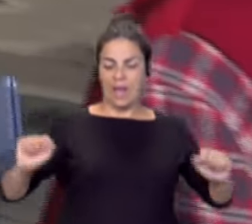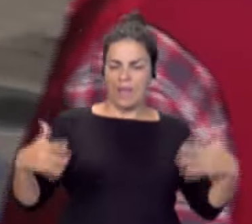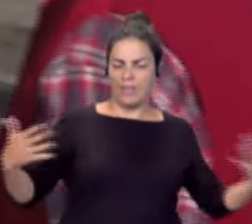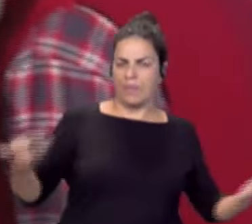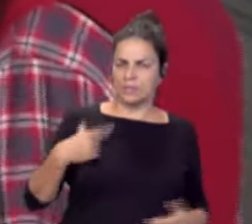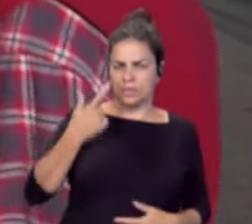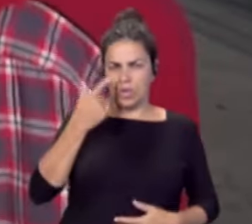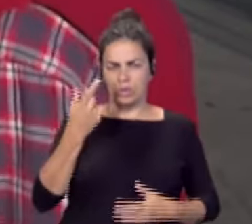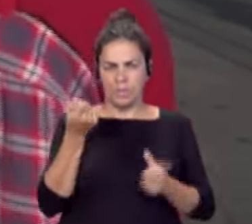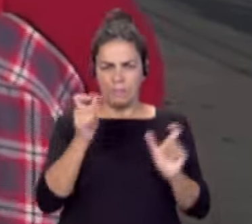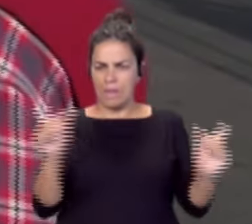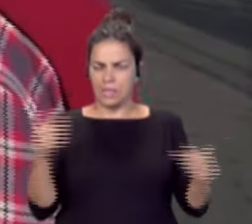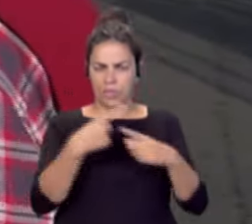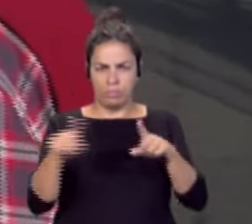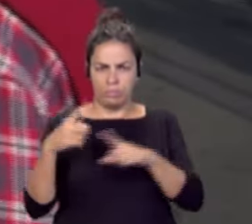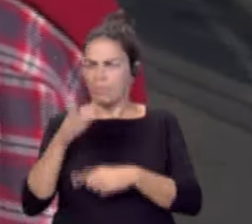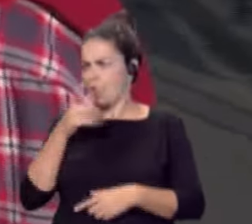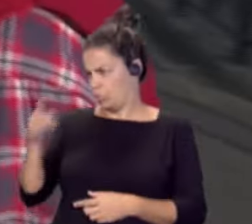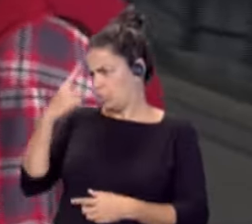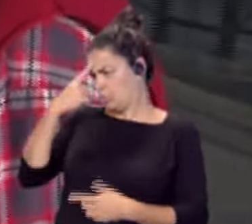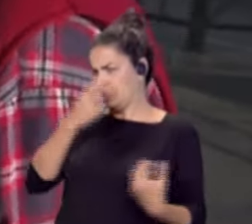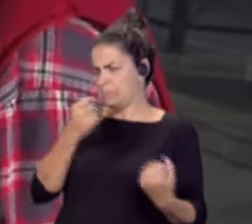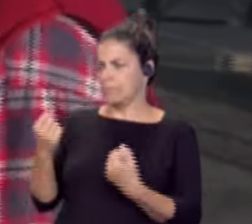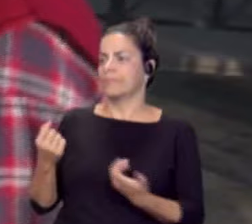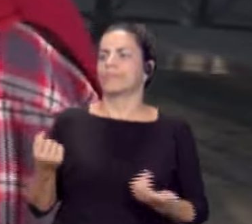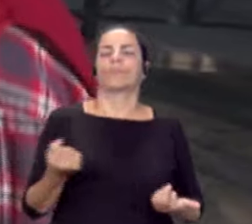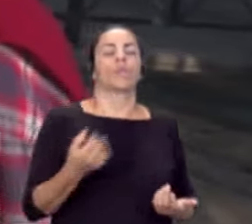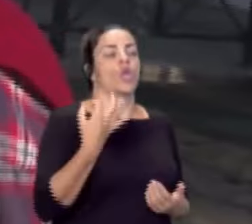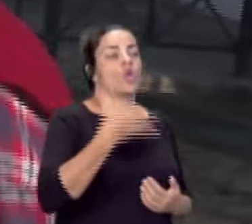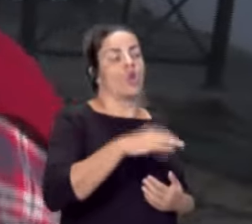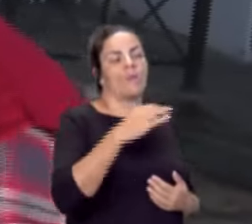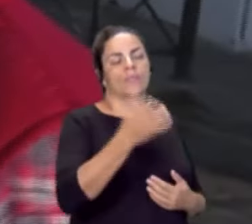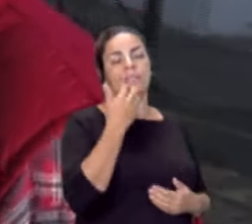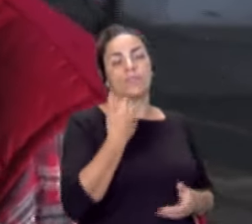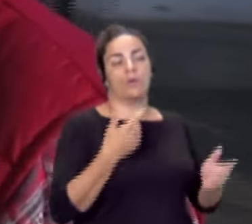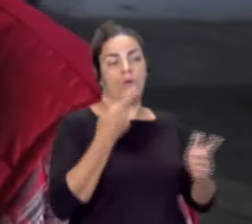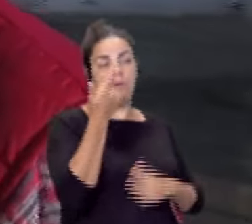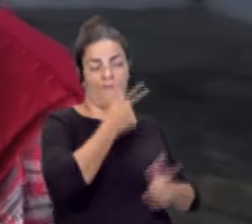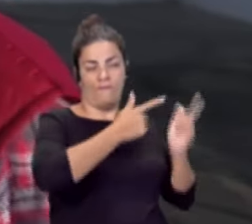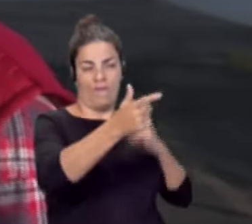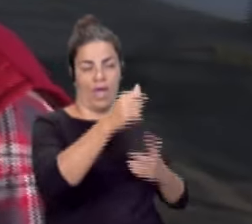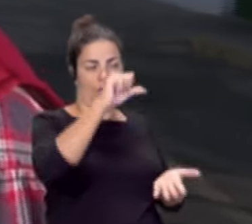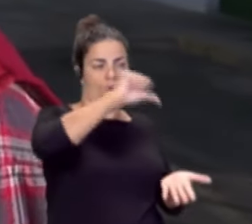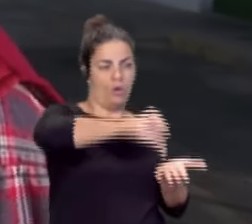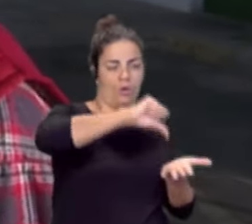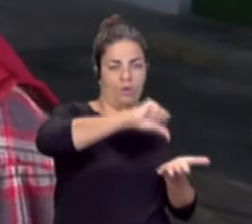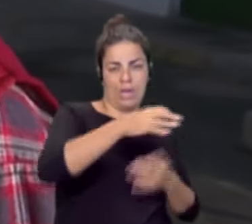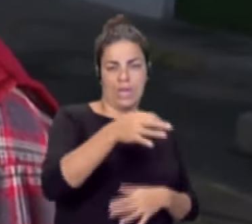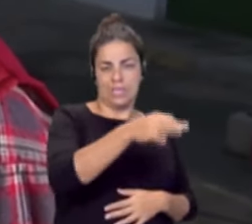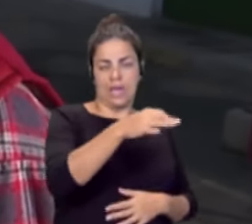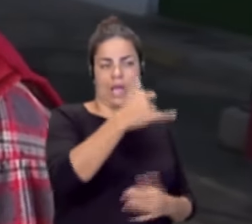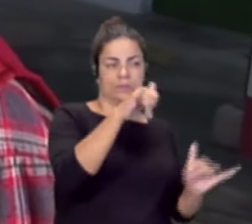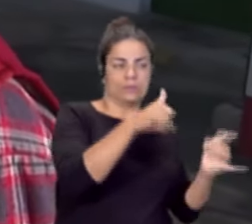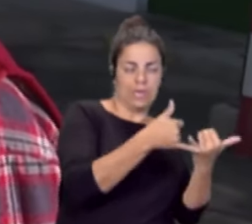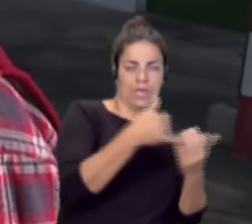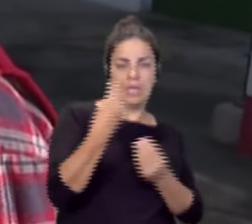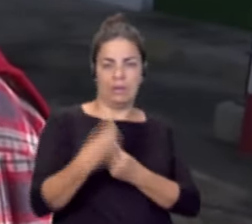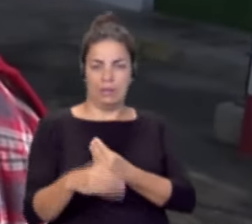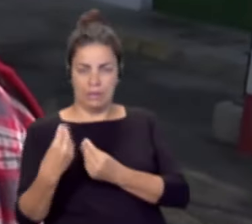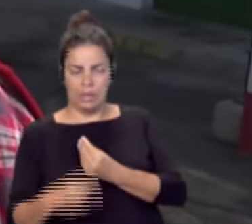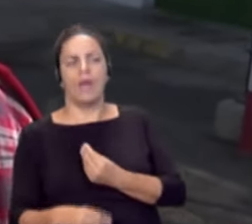grande? Yo normalmente cuando suelo viajar a las islas capitalinas, pues normalmente sí hay gran diferencia